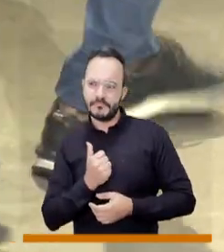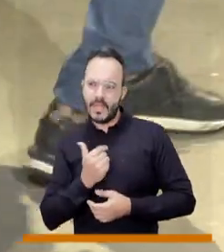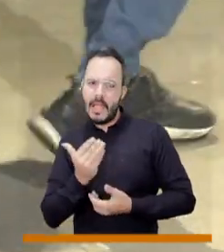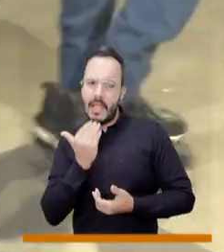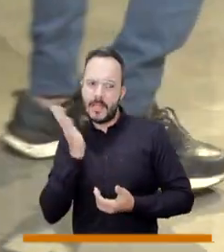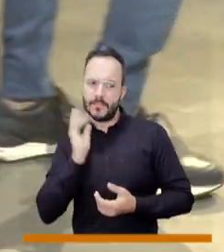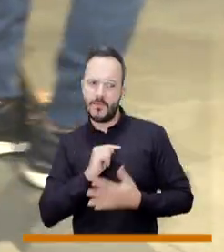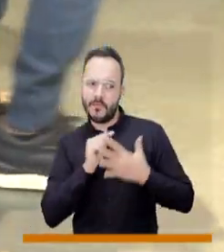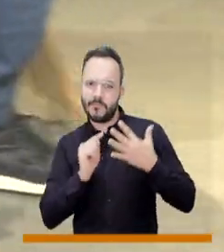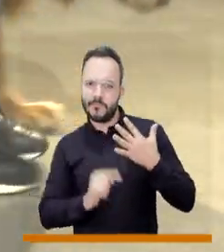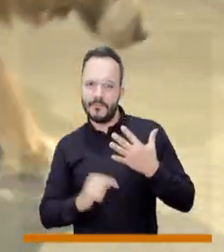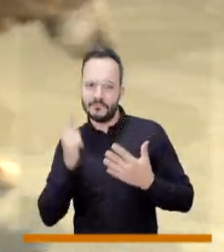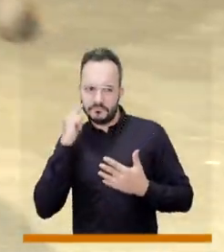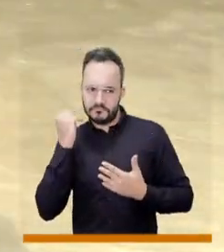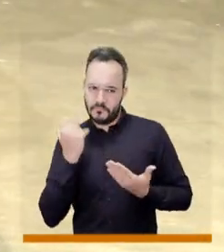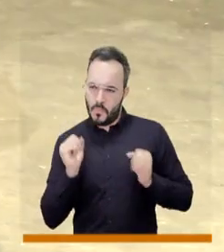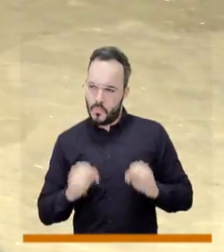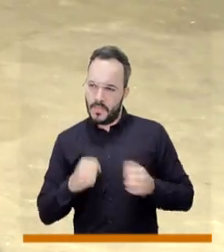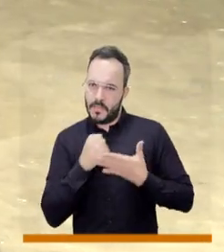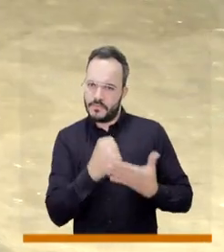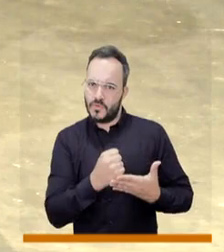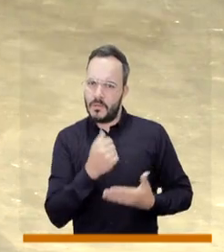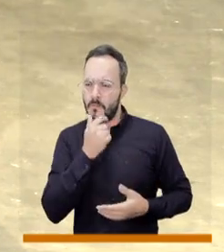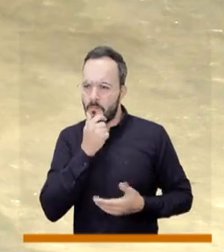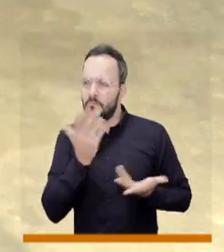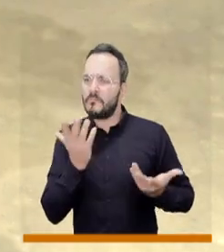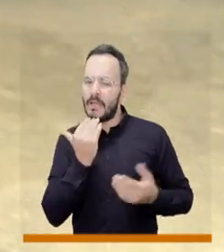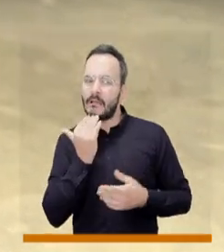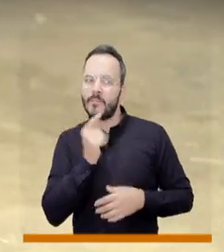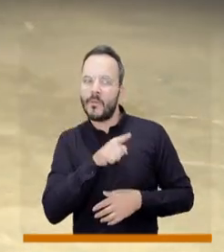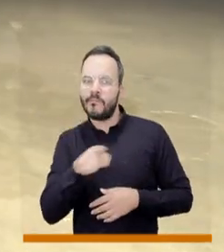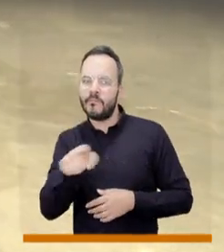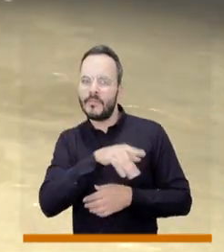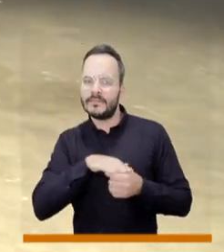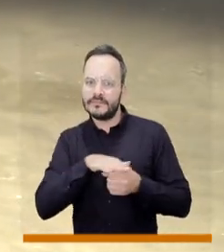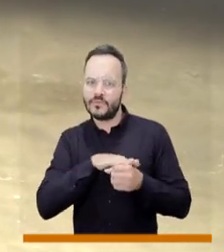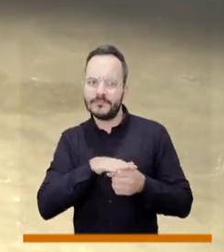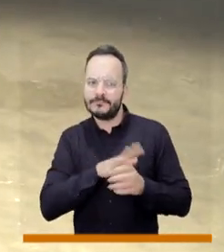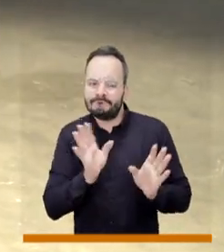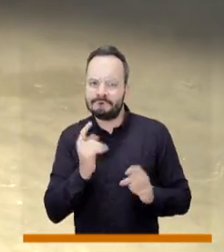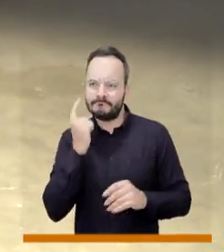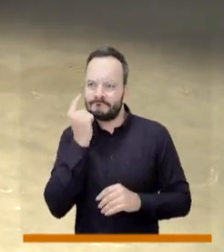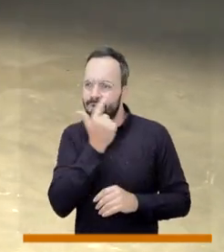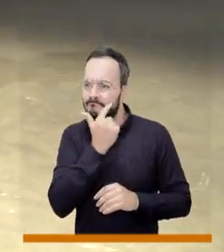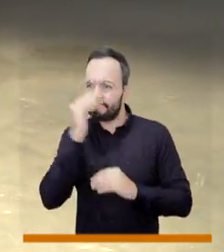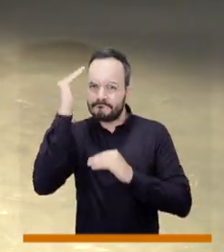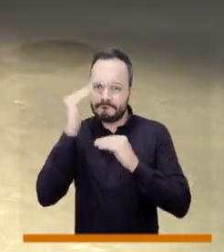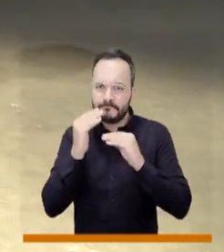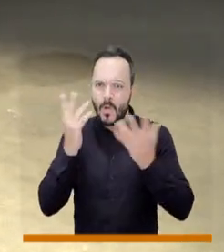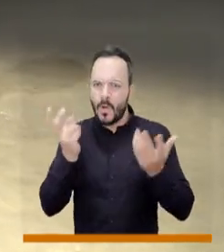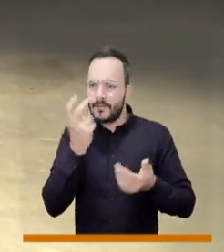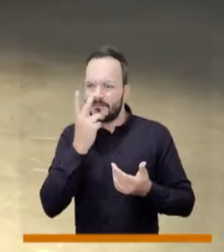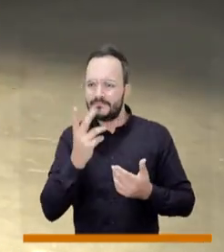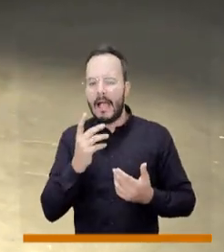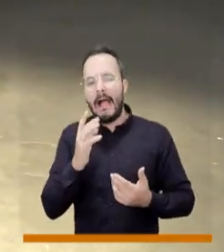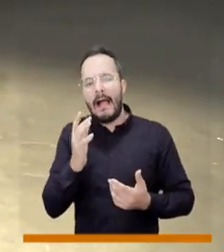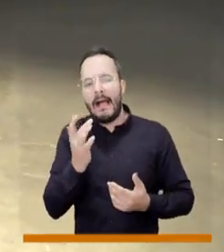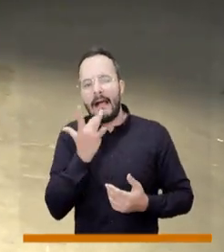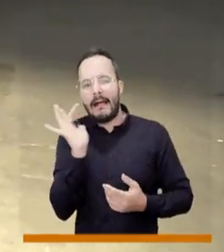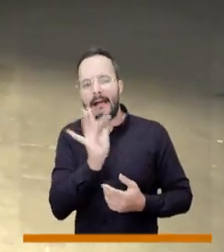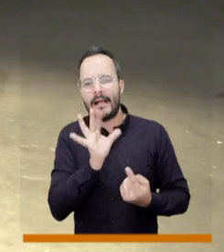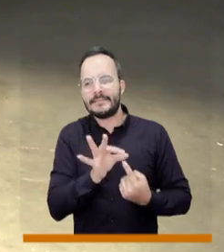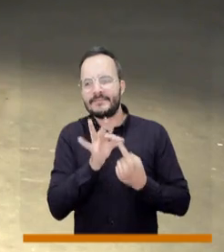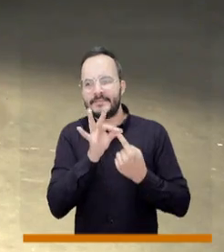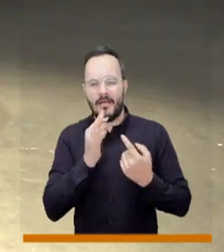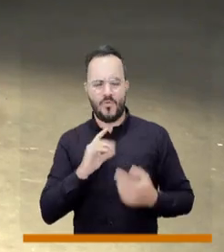podríamos ayudar a las personas para que las personas que Tienen alguna condición visual no se vean como como